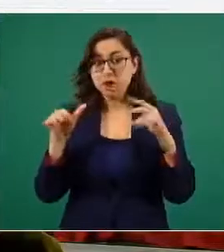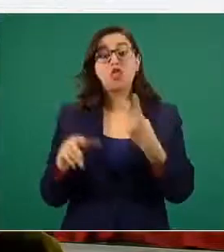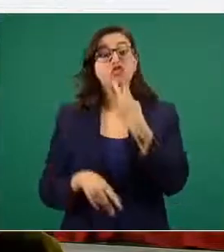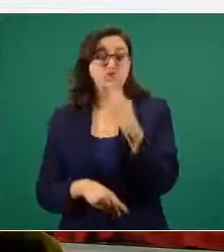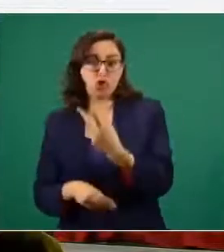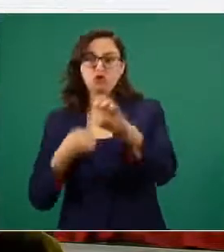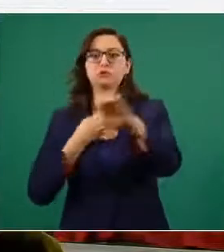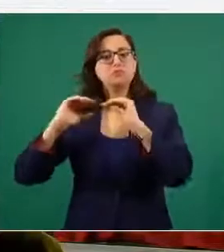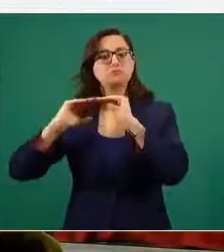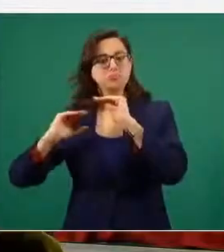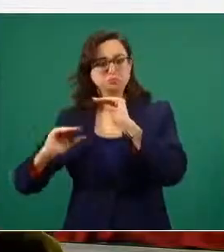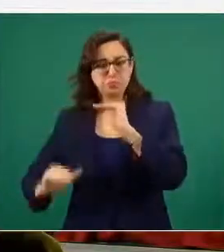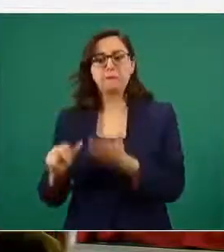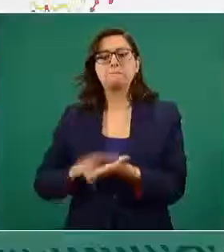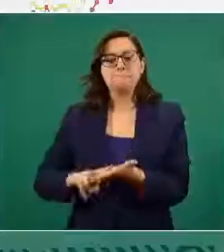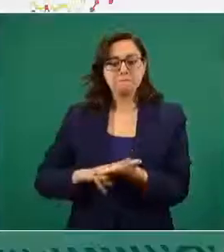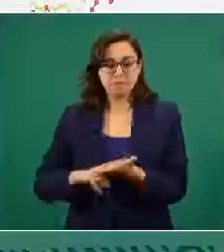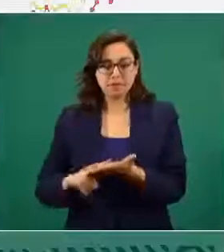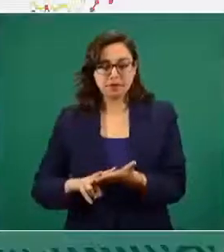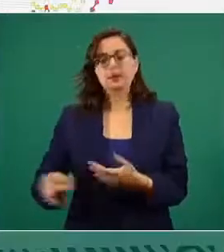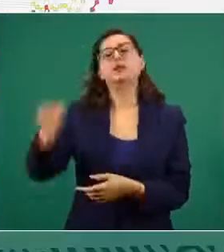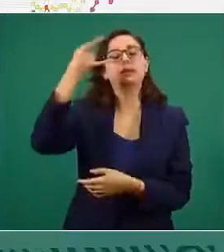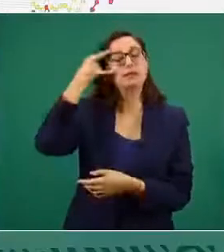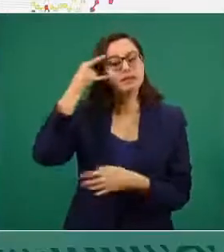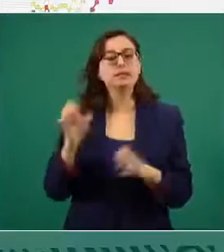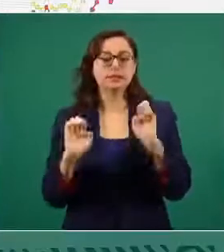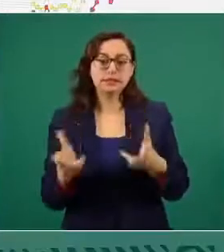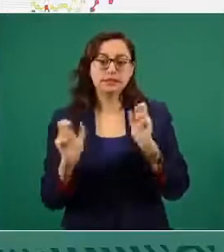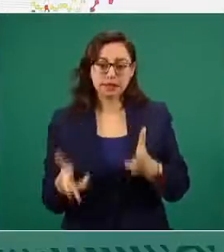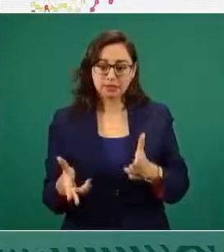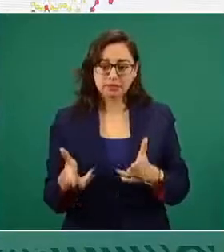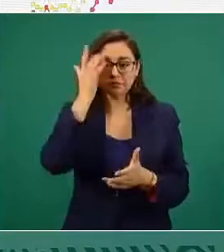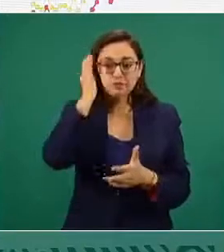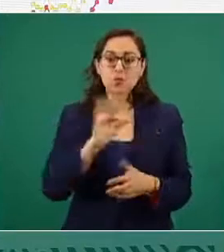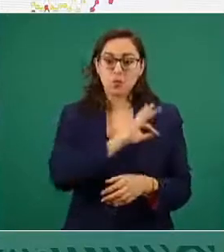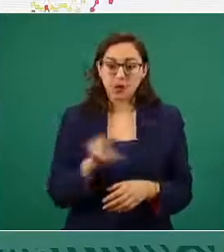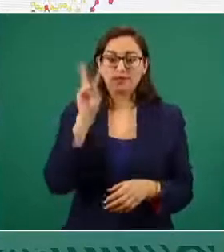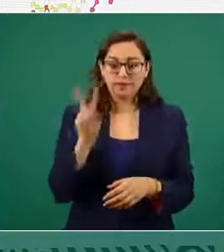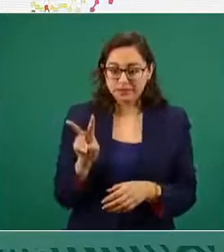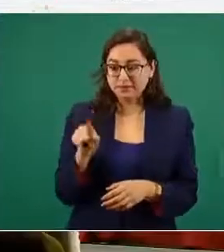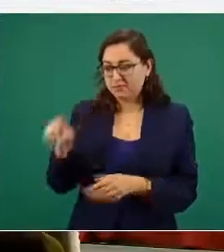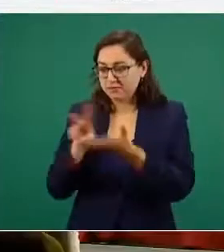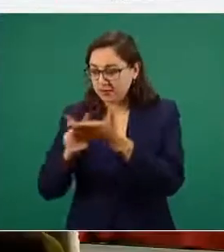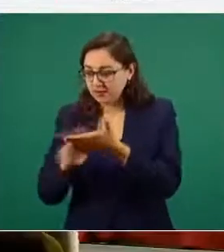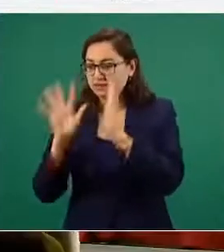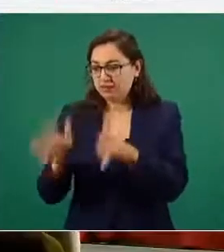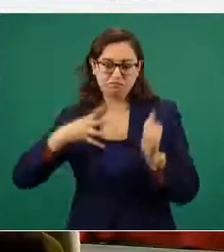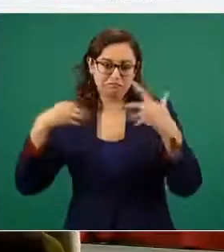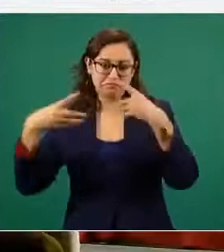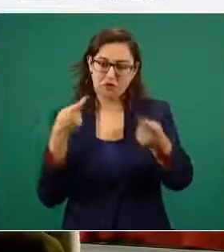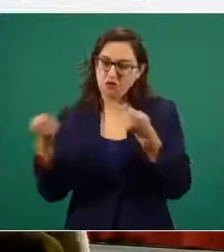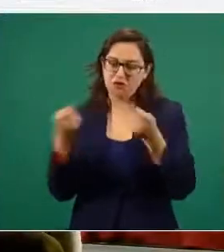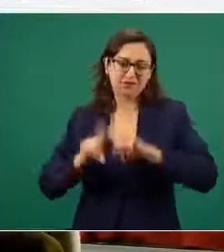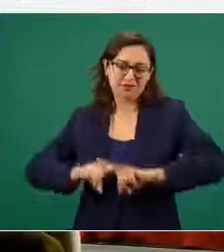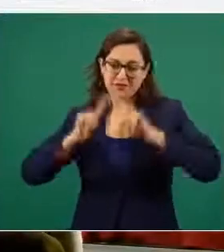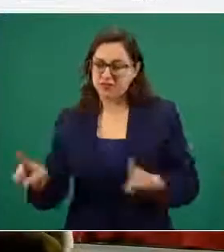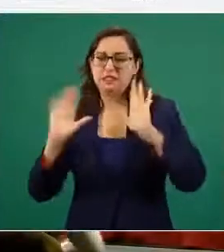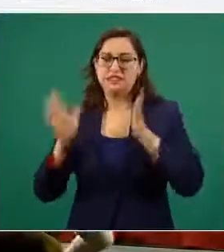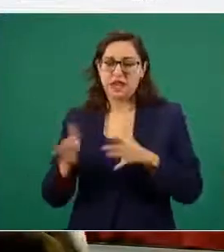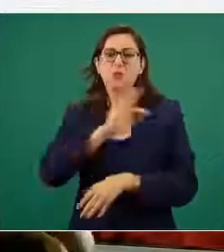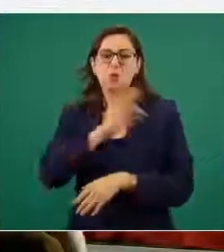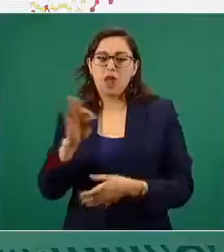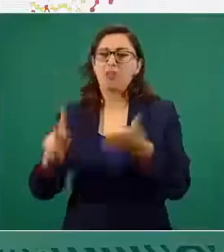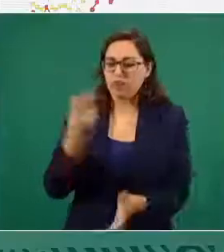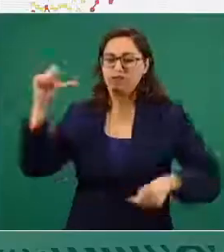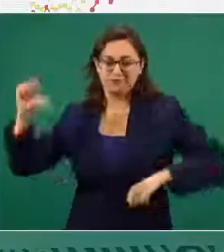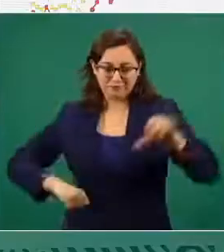tenemos 2 estados en semáforo verde que son en orden de aparición Campeche y Chiapas, que nos dan oportunidades de otras modalidades del control epidémico orientadas a la reactivación de